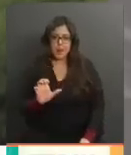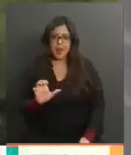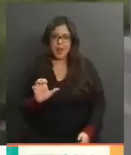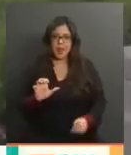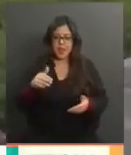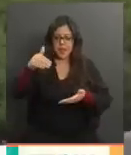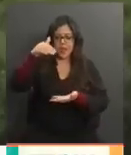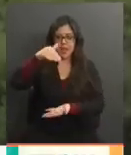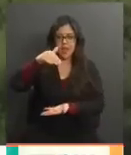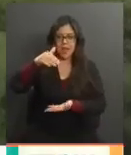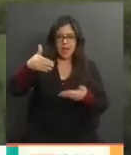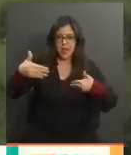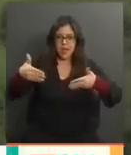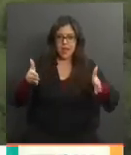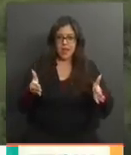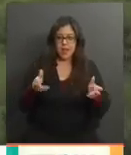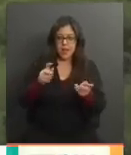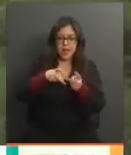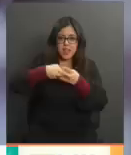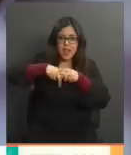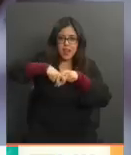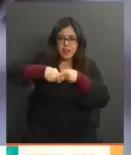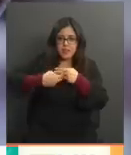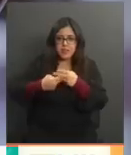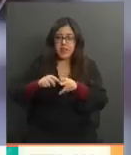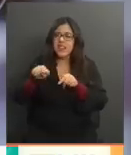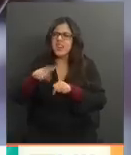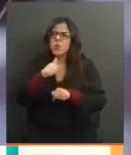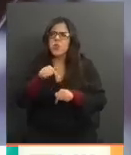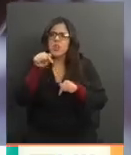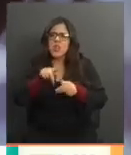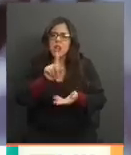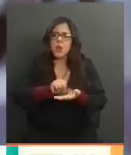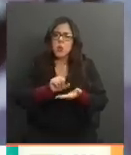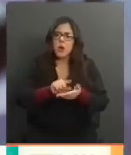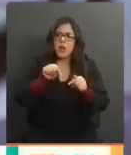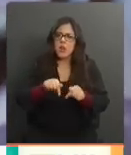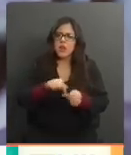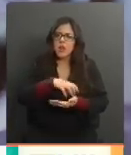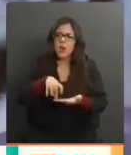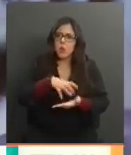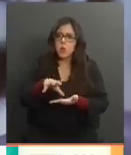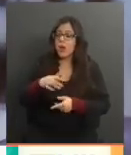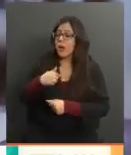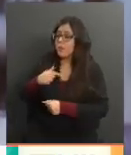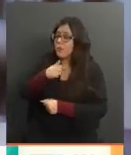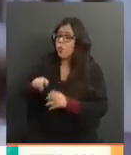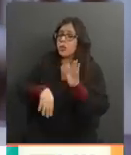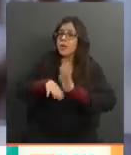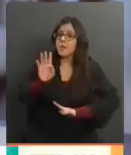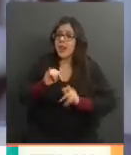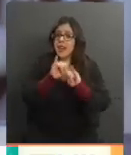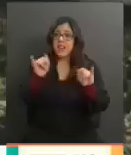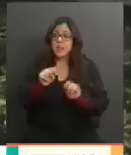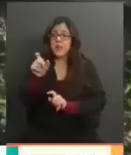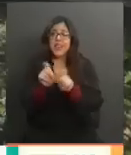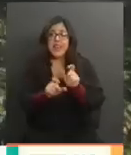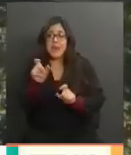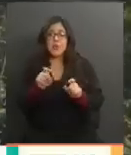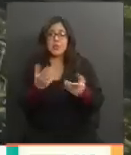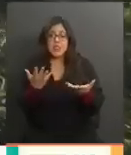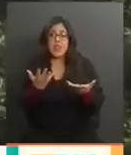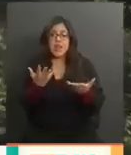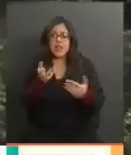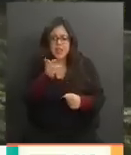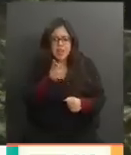¿Qué es lo que más te gusta de esta zona, de Chimbarongo? Lo que más me gusta es la forma como la gente ha ido revalorizando el